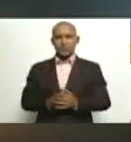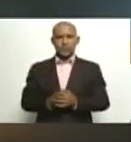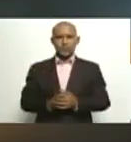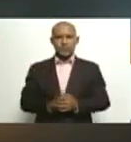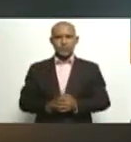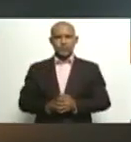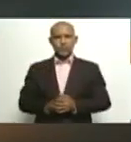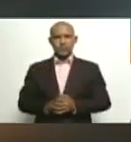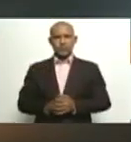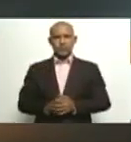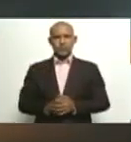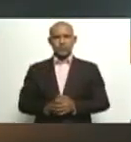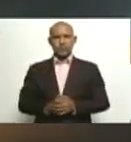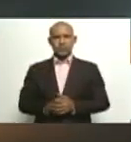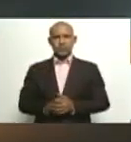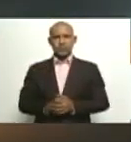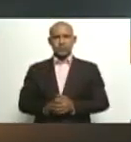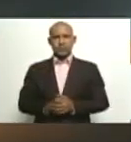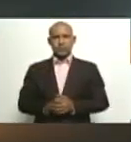de refugiados.